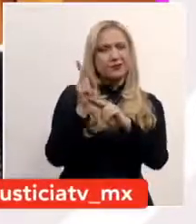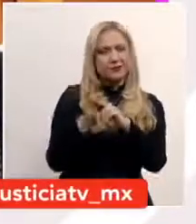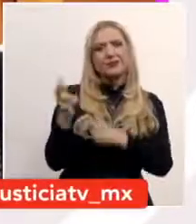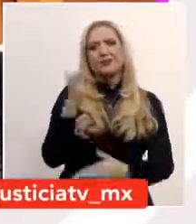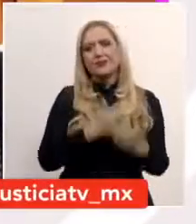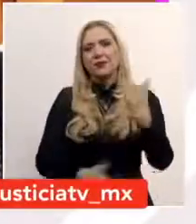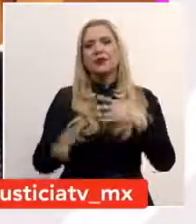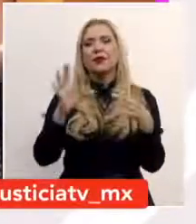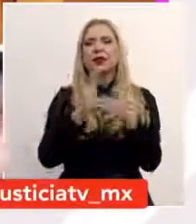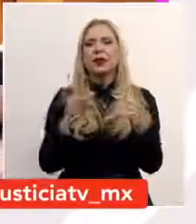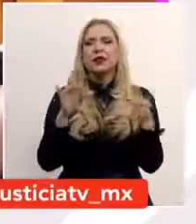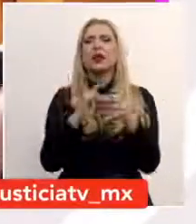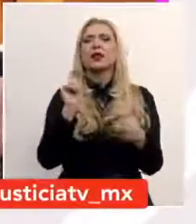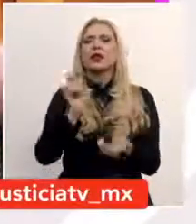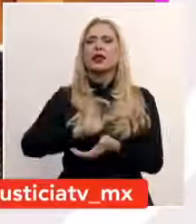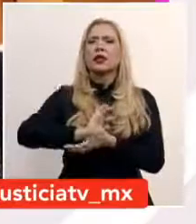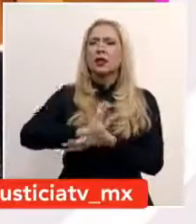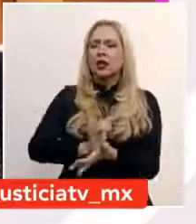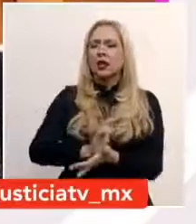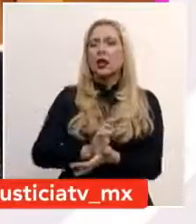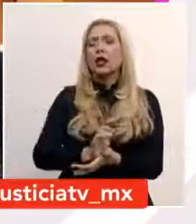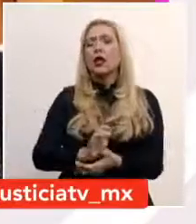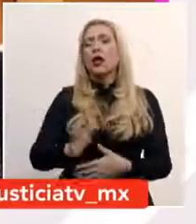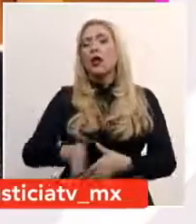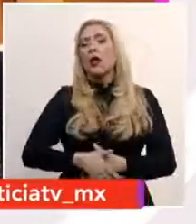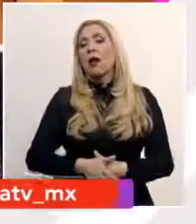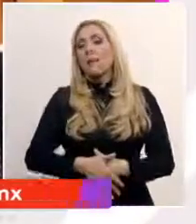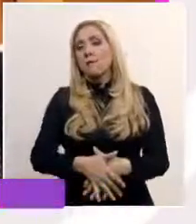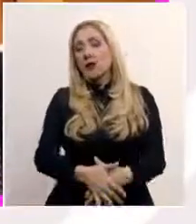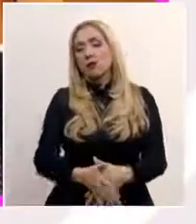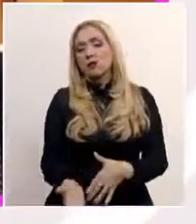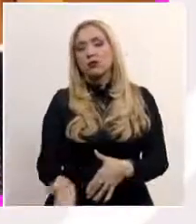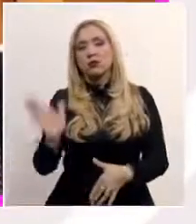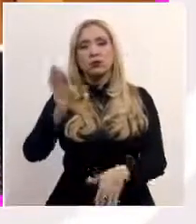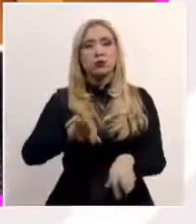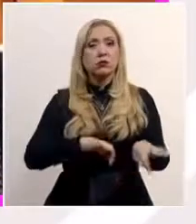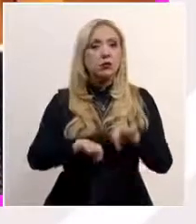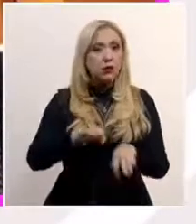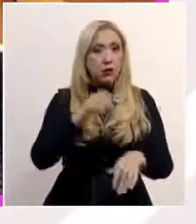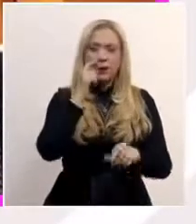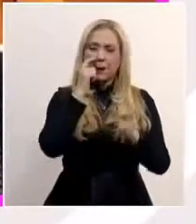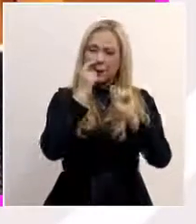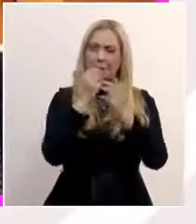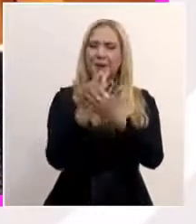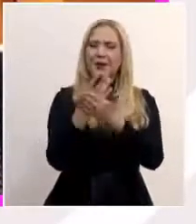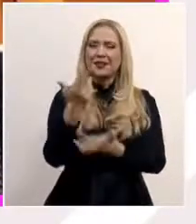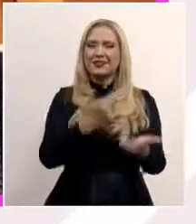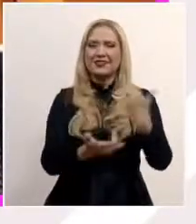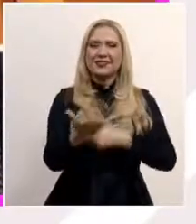Diverso, estamos hablando sobre discriminación por embarazo y, bueno, pues ahorita regresamos.